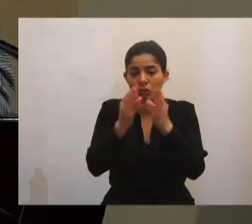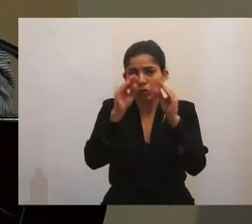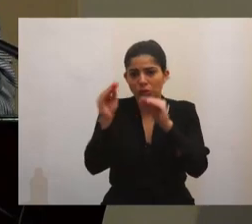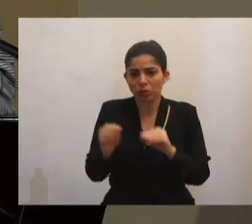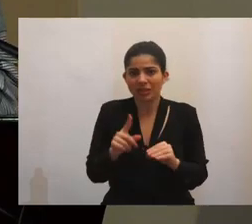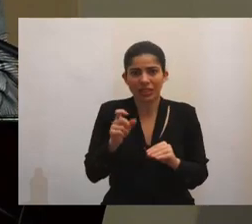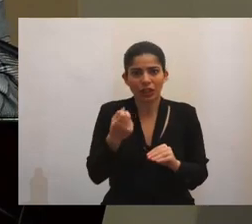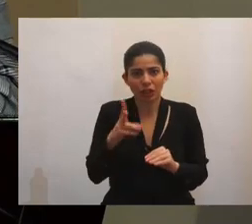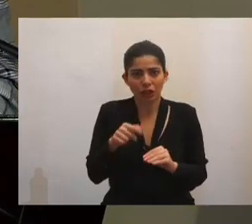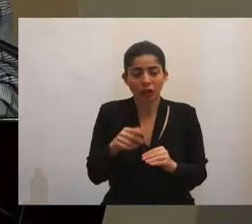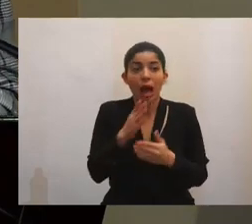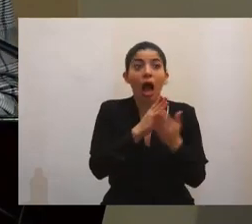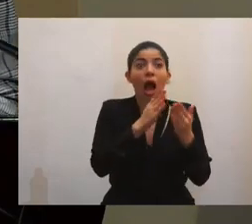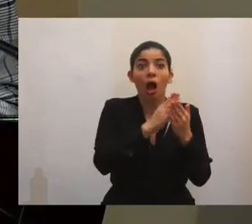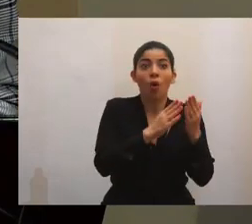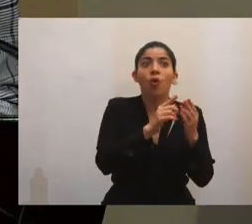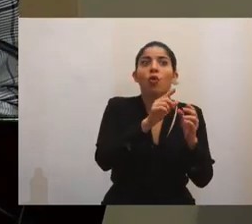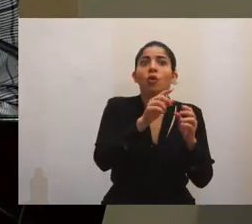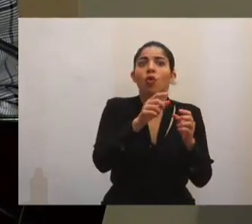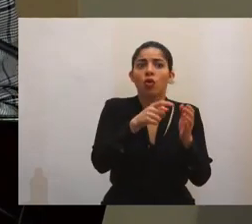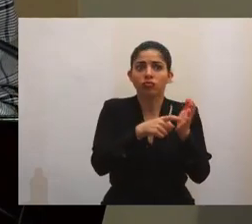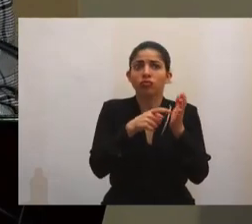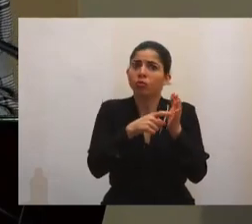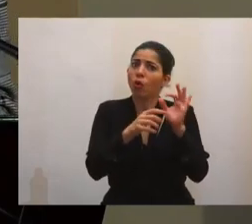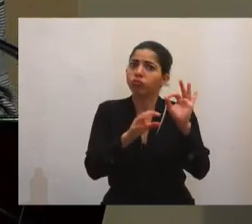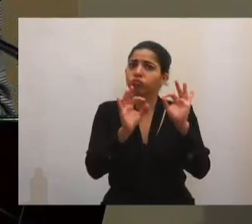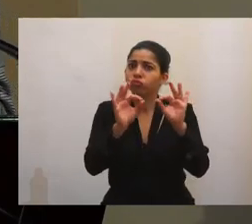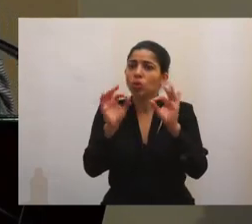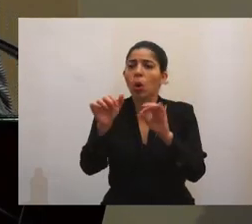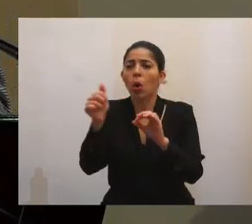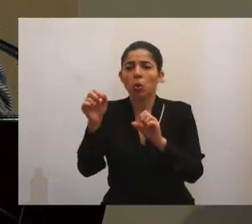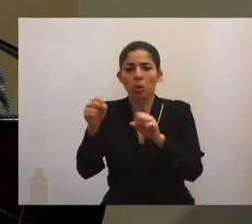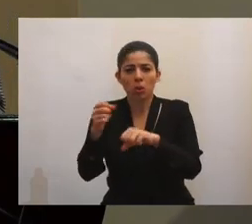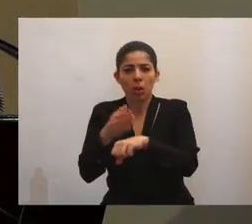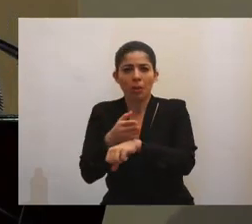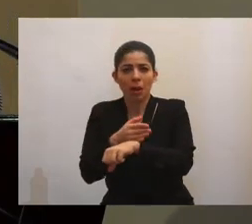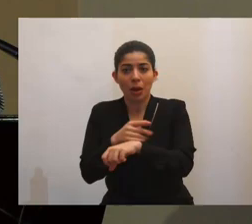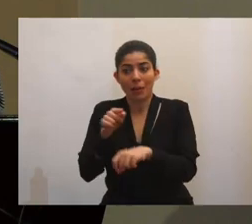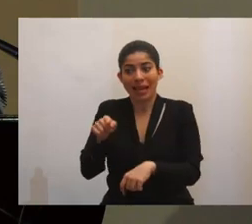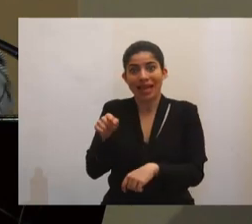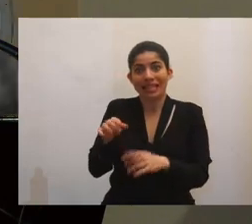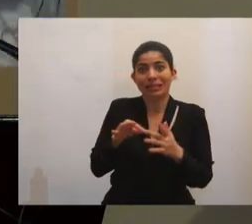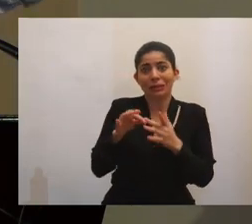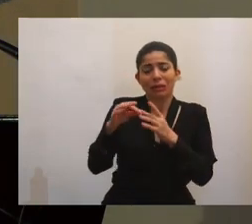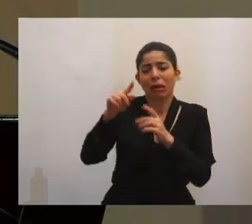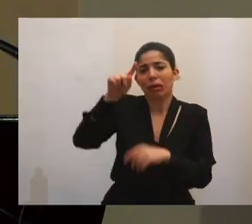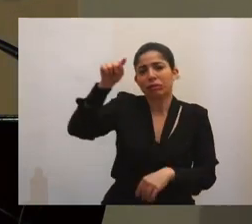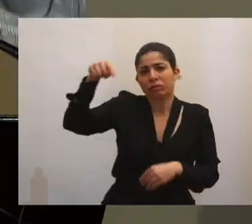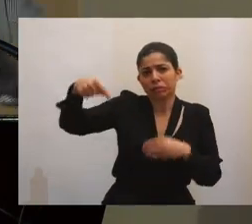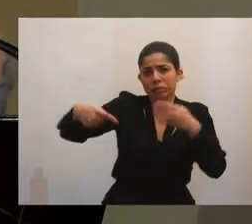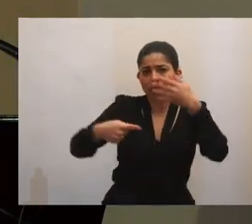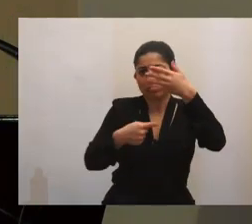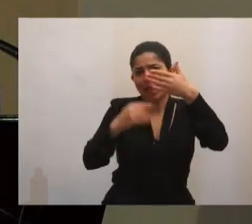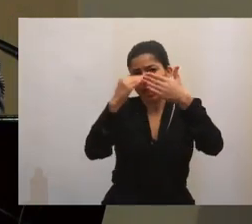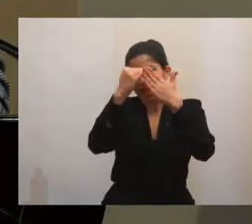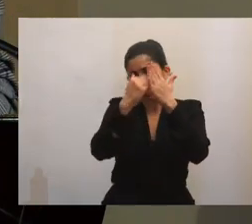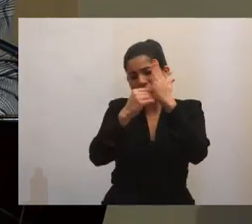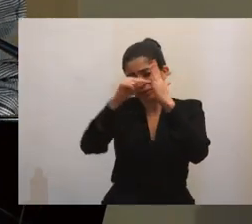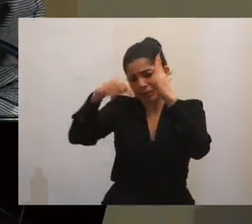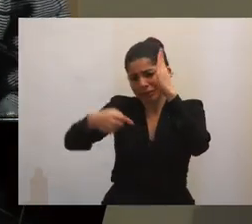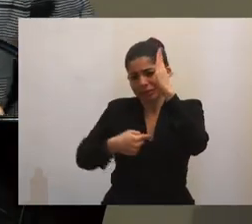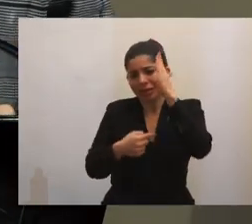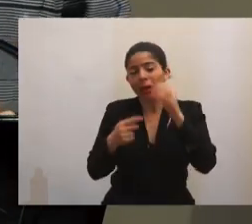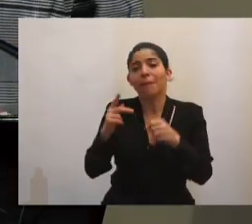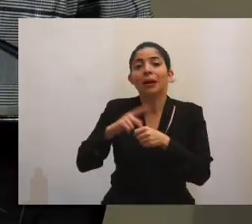Muy bien en algunos criterios, mucho que mejorar en algunos otros, o en este en particular, en la participación económica.